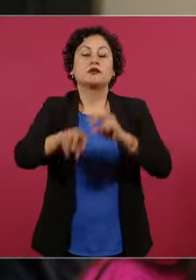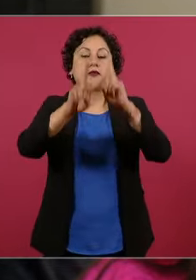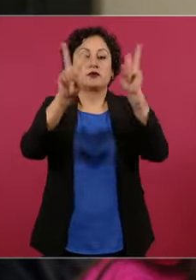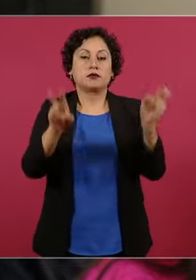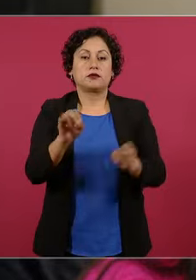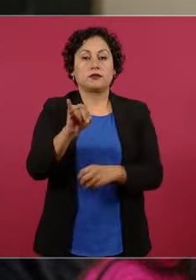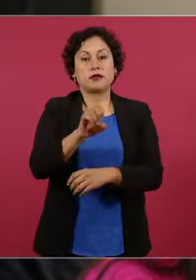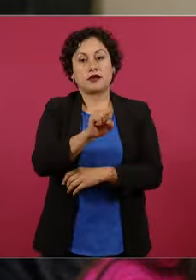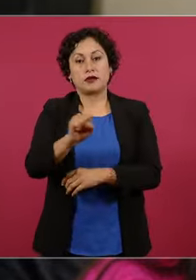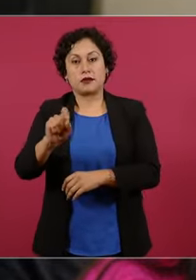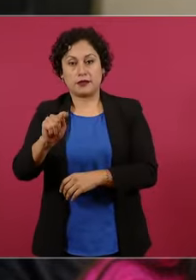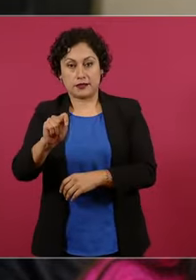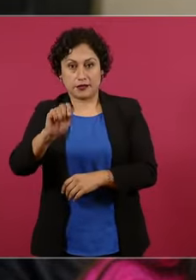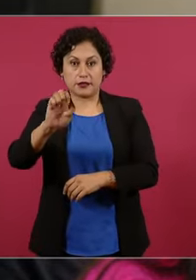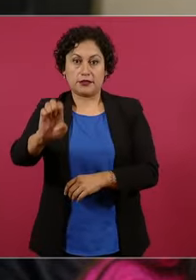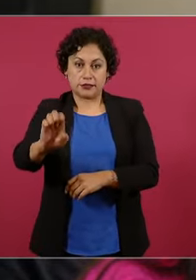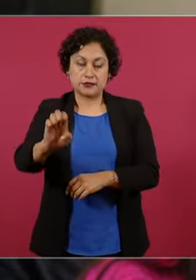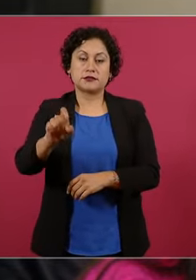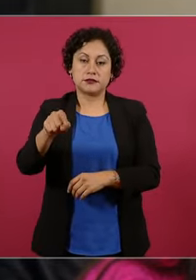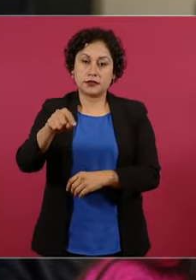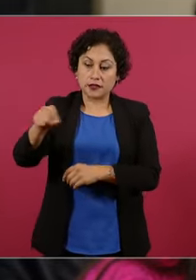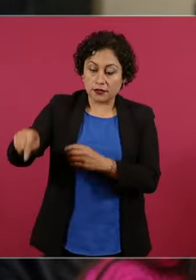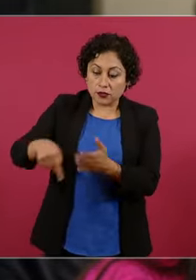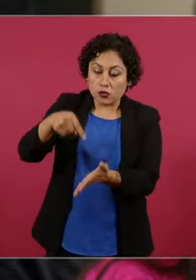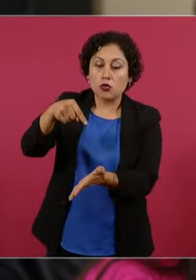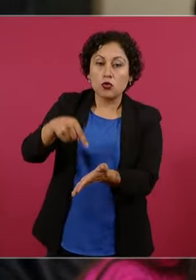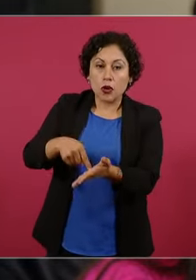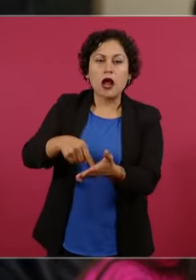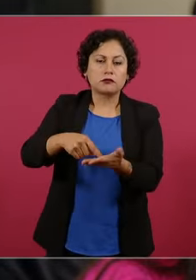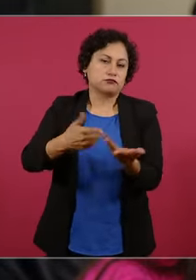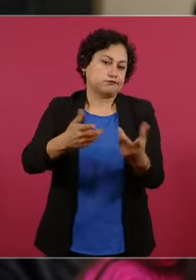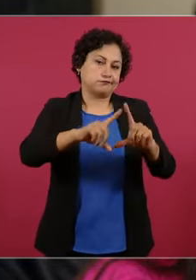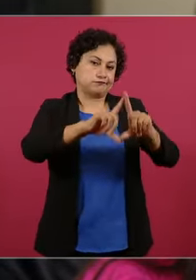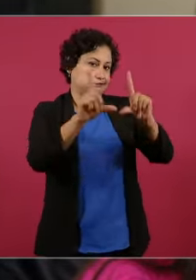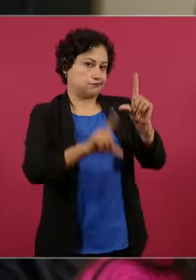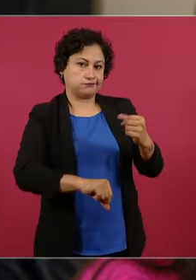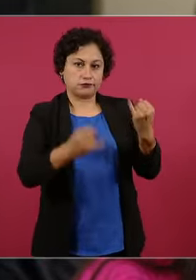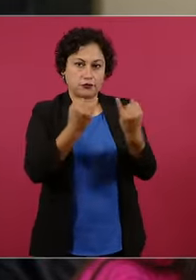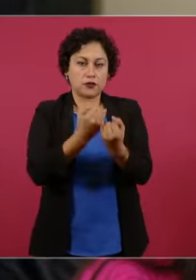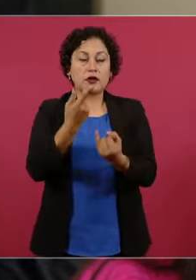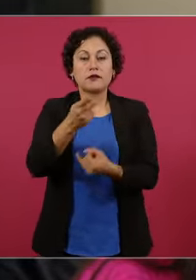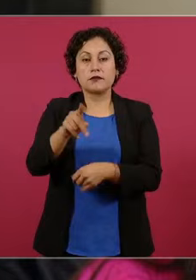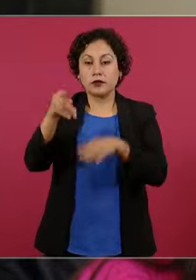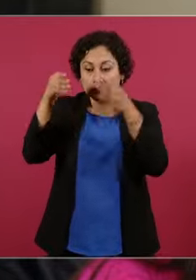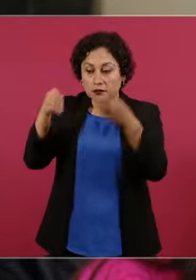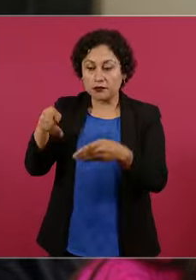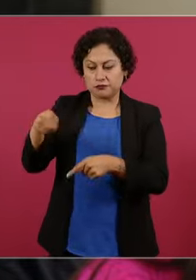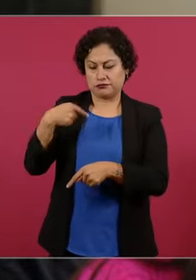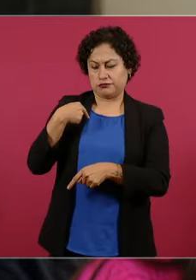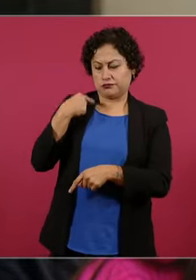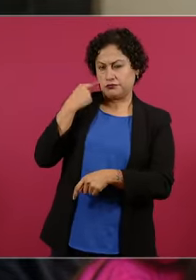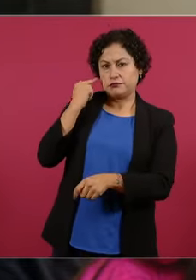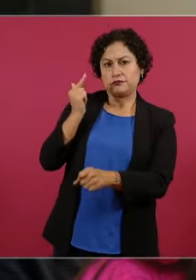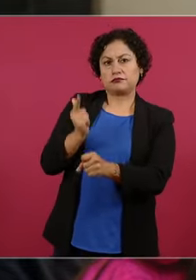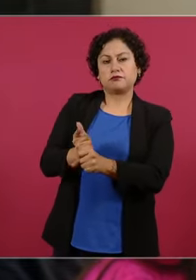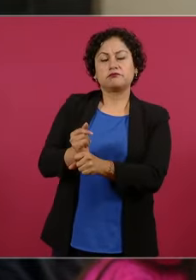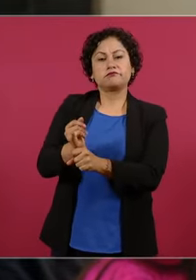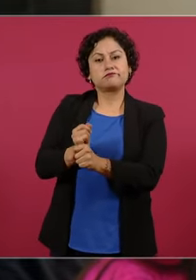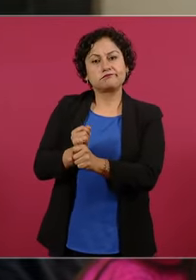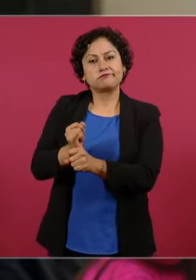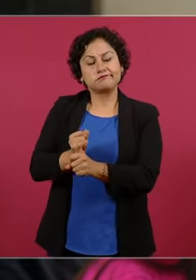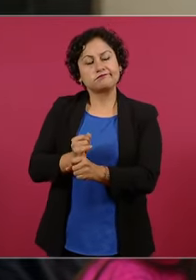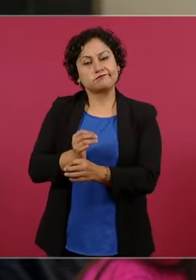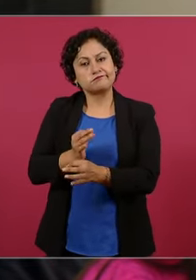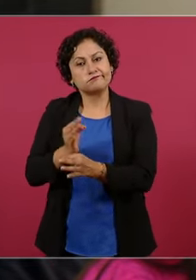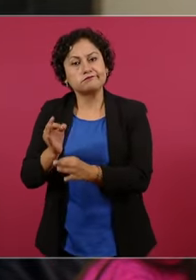pero particularmente a nivel local, que me hizo despertar el interés periodístico de la situación que sucede con